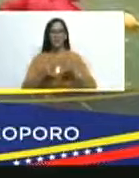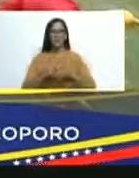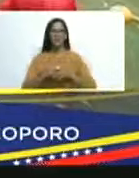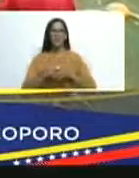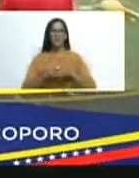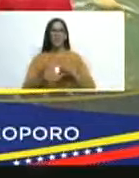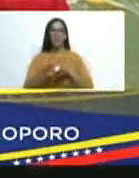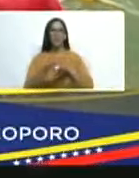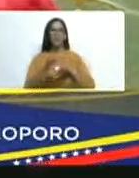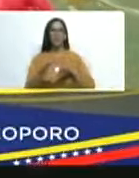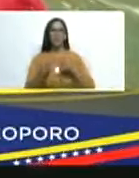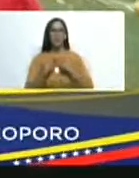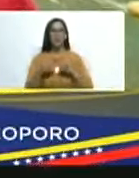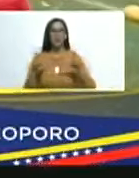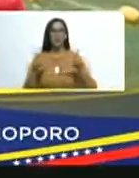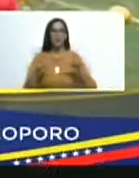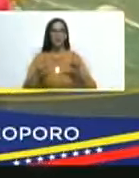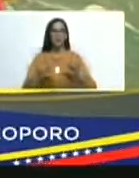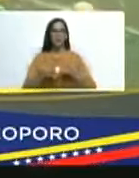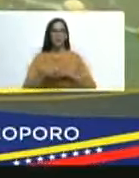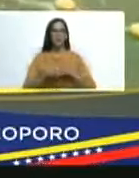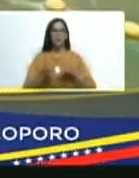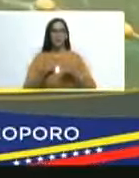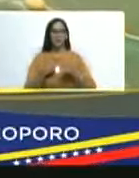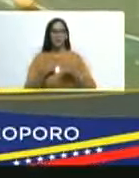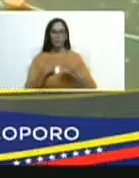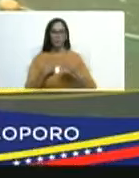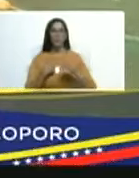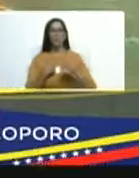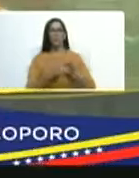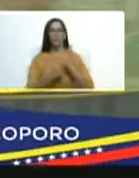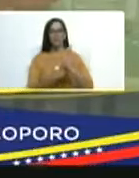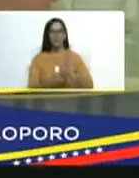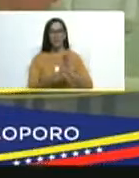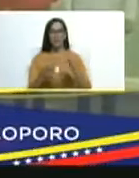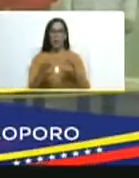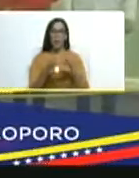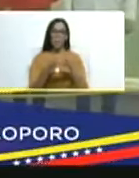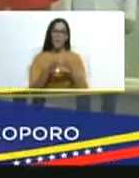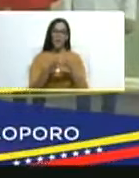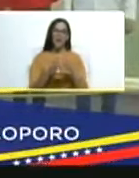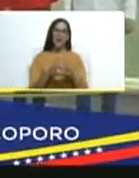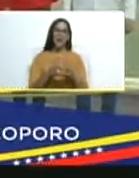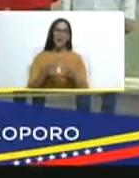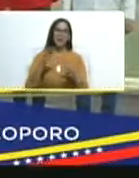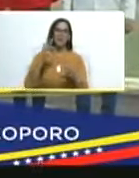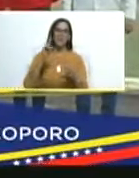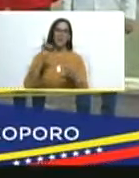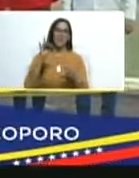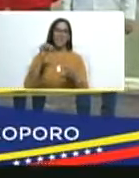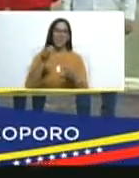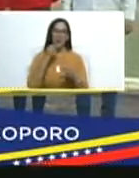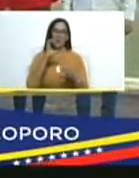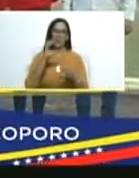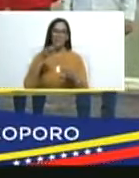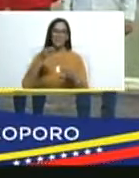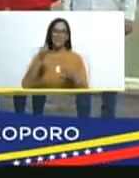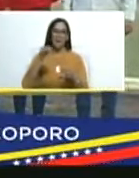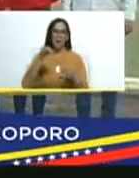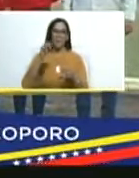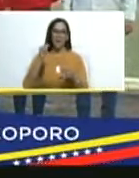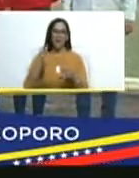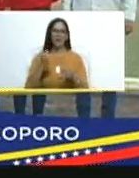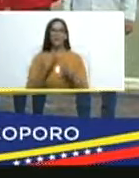municipio Libertador. Represento un compa, Freddy Bernal, come cachama, presidente.